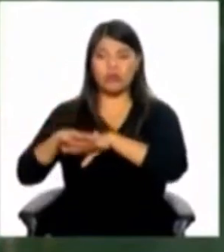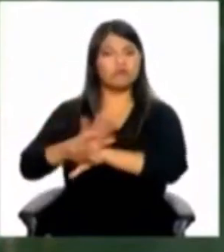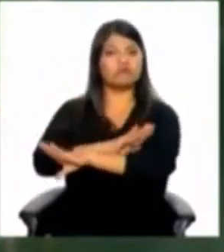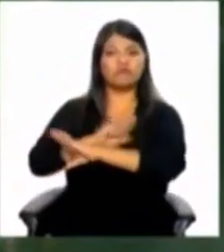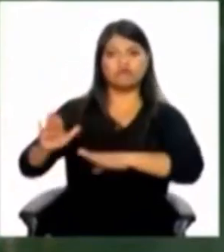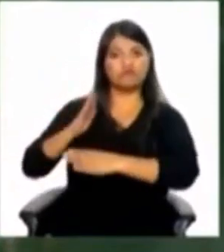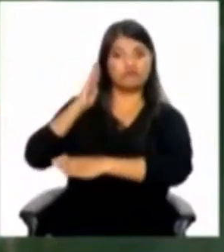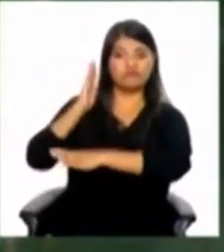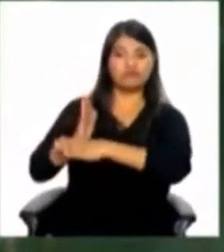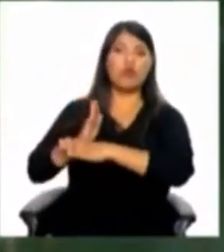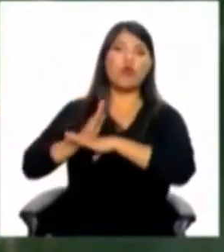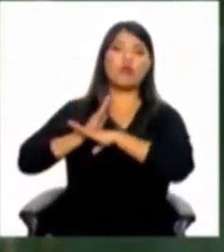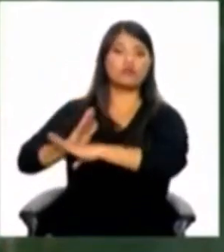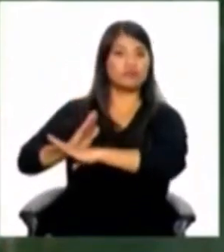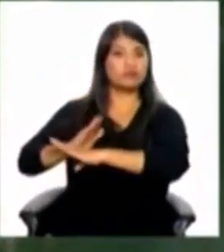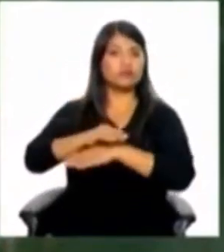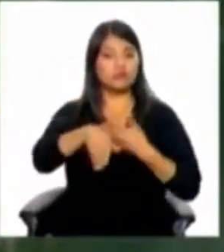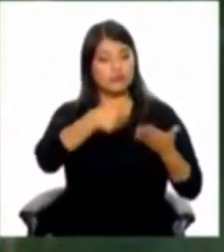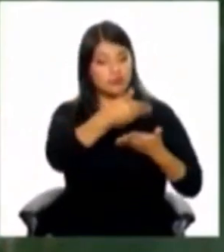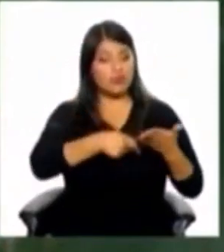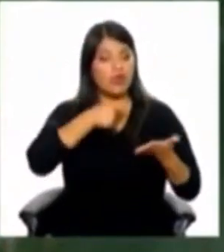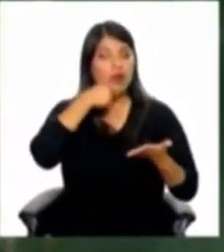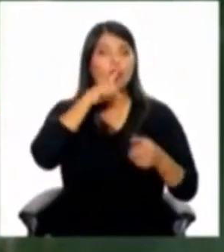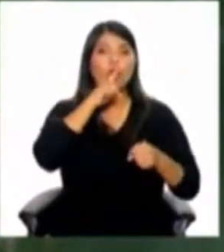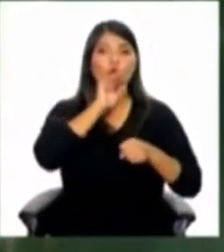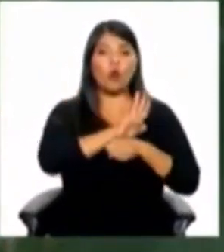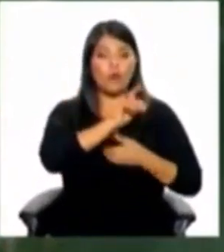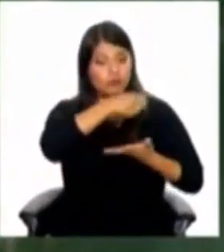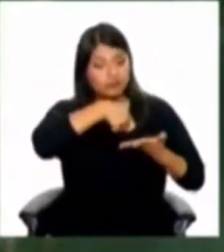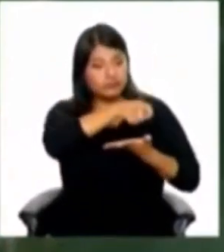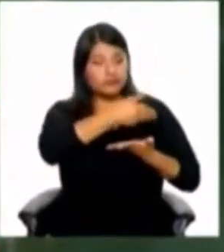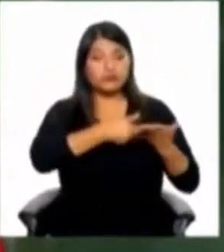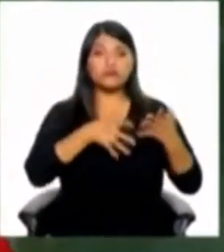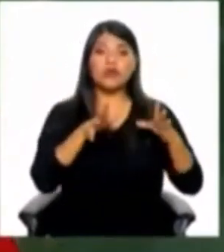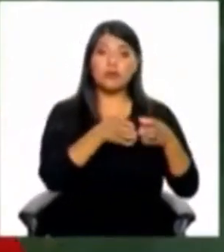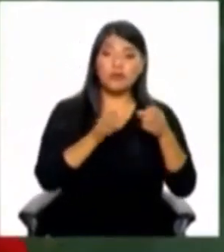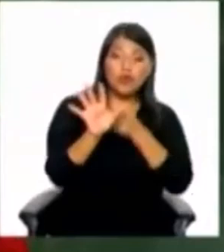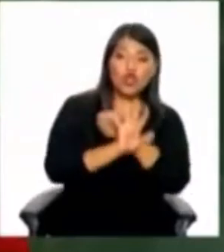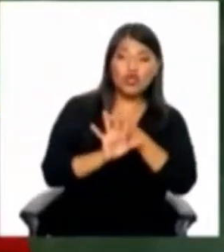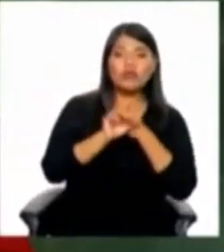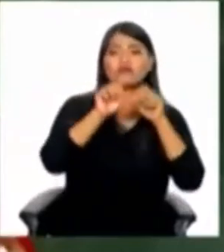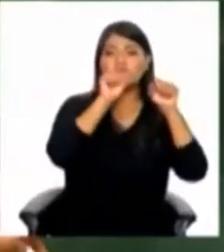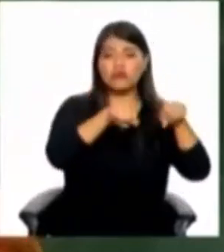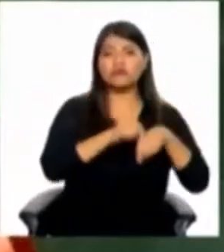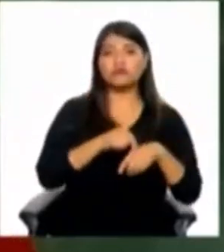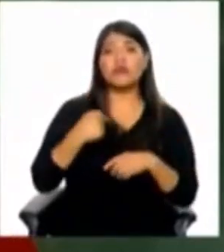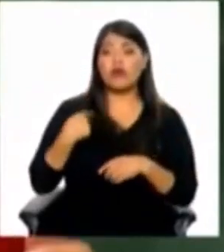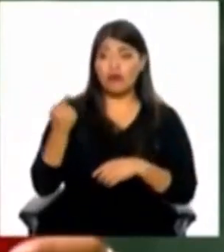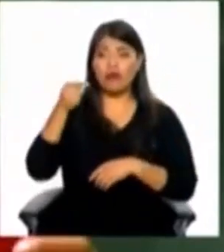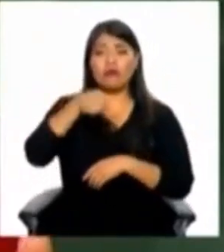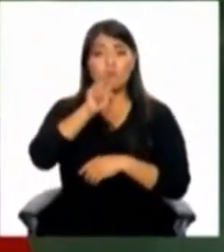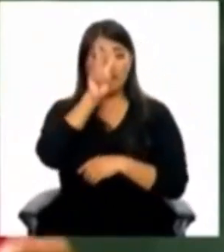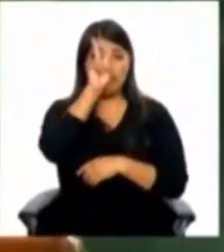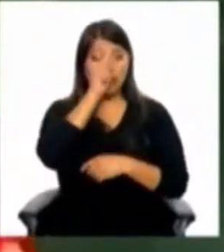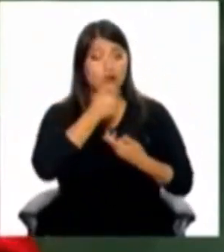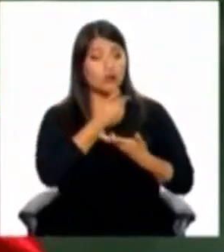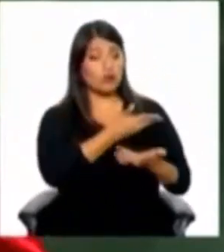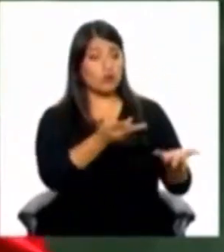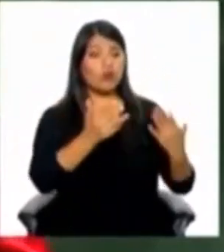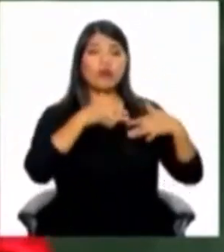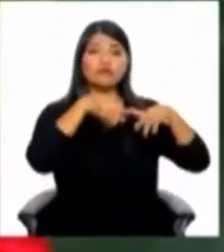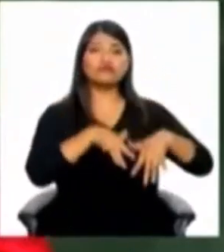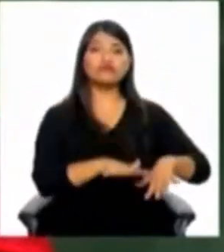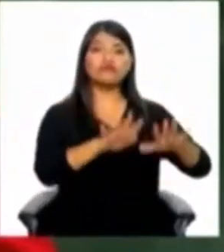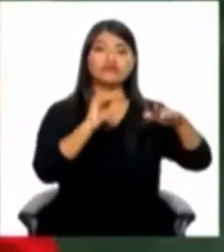el punto de no retorno. Allí, el Perú presentó su visión de Amazonía con rostro